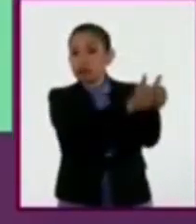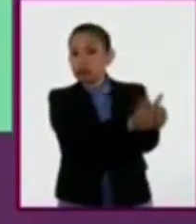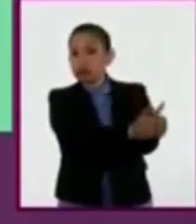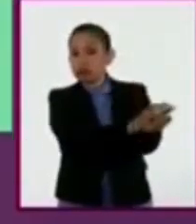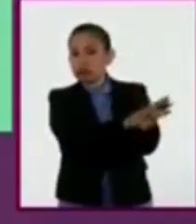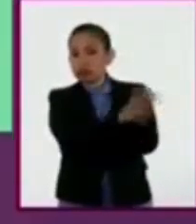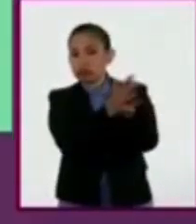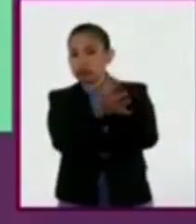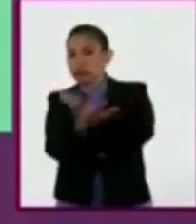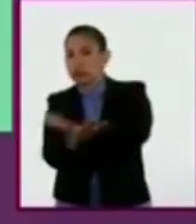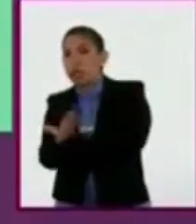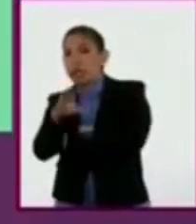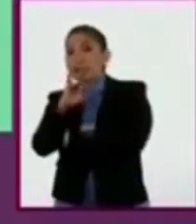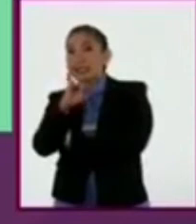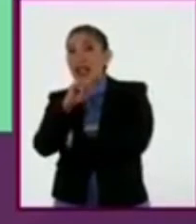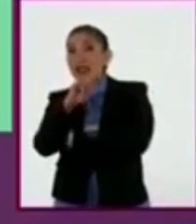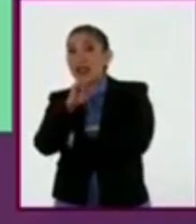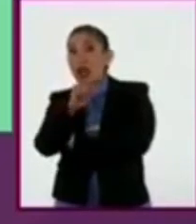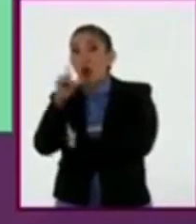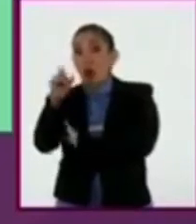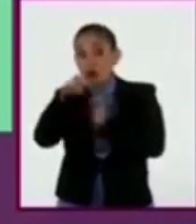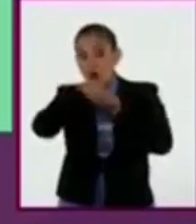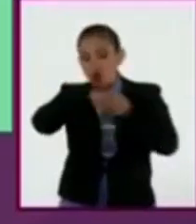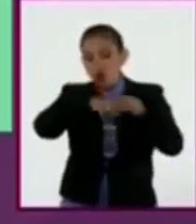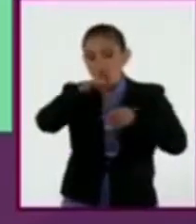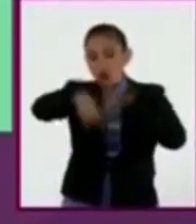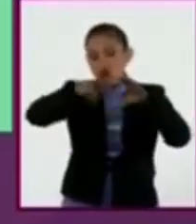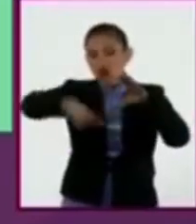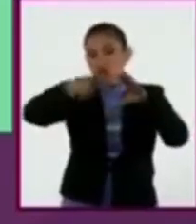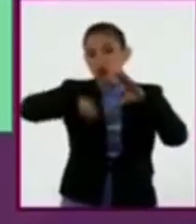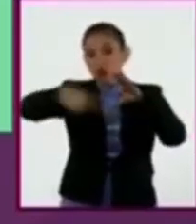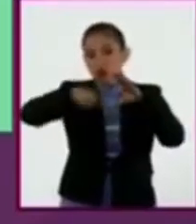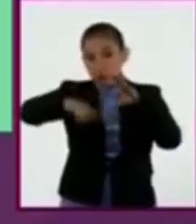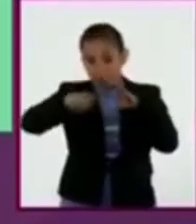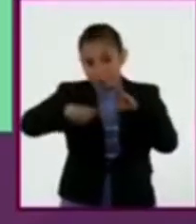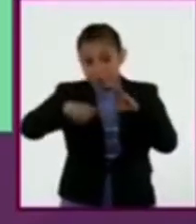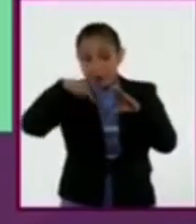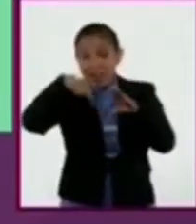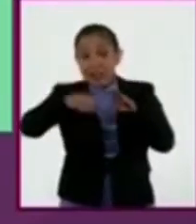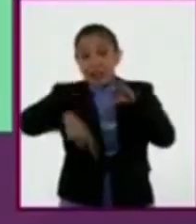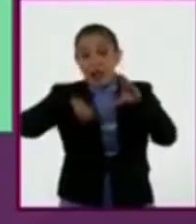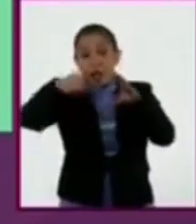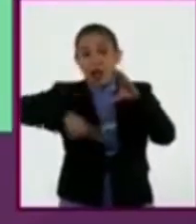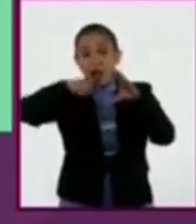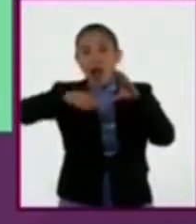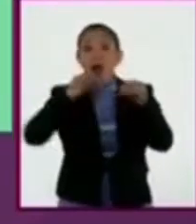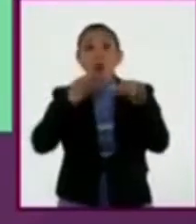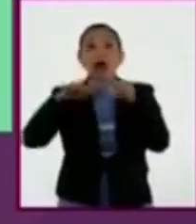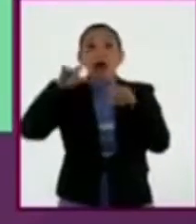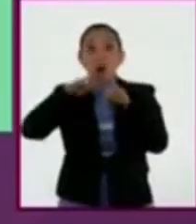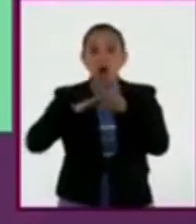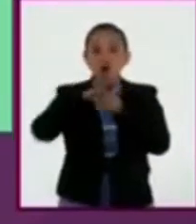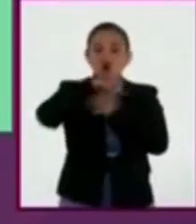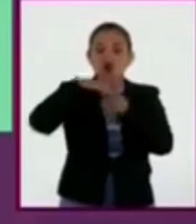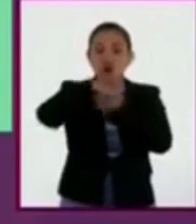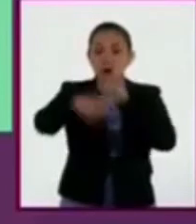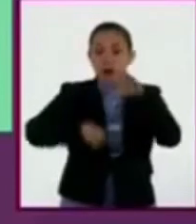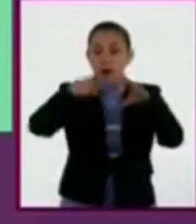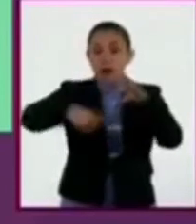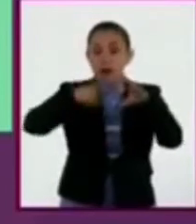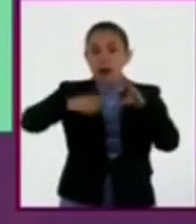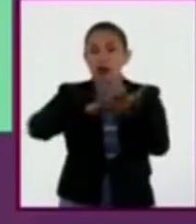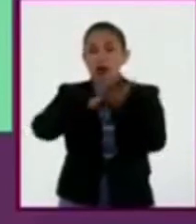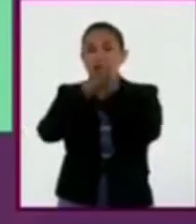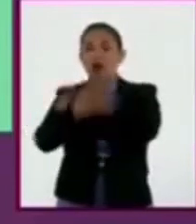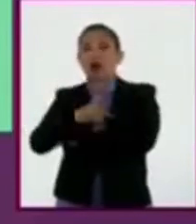se transforma en energía cinética al fluir hacia la turbina de un generador. Esta turbina gira con el movimiento del agua produciendo energía